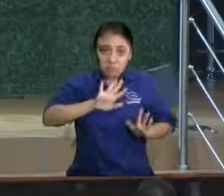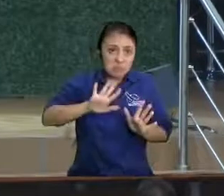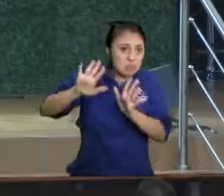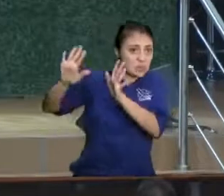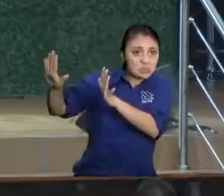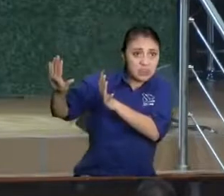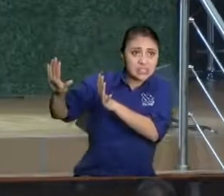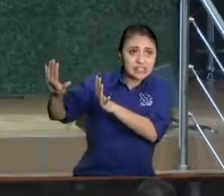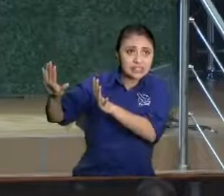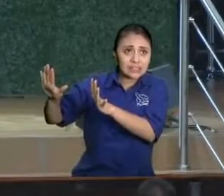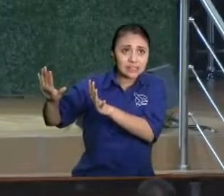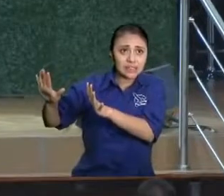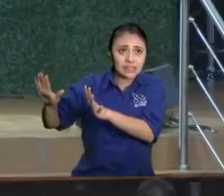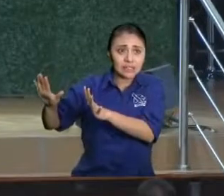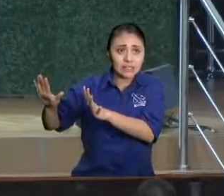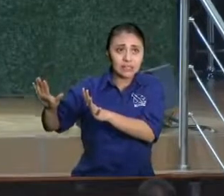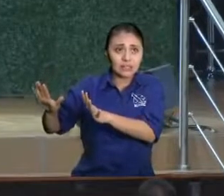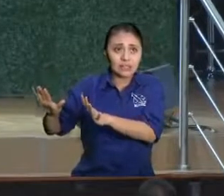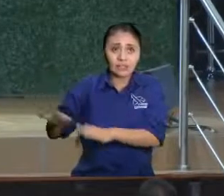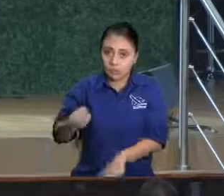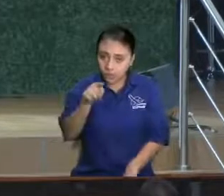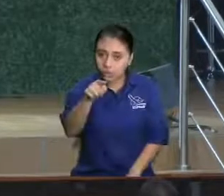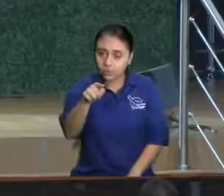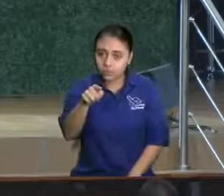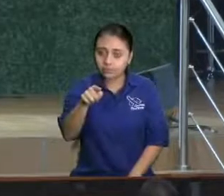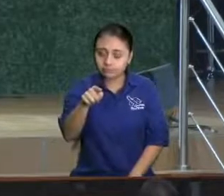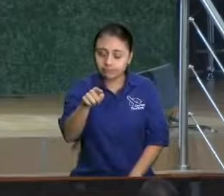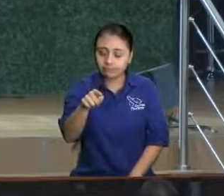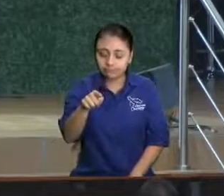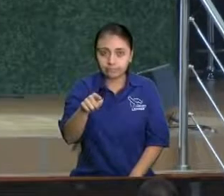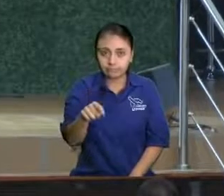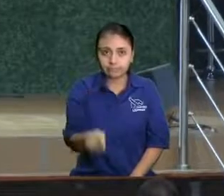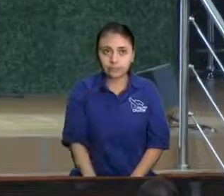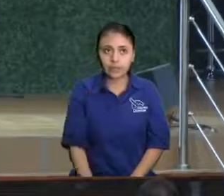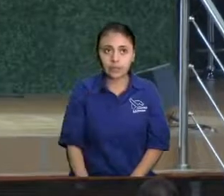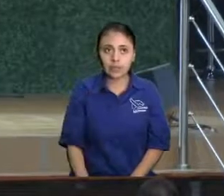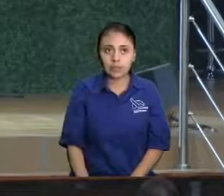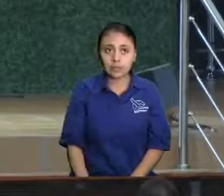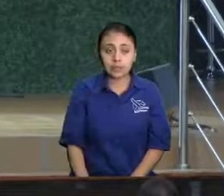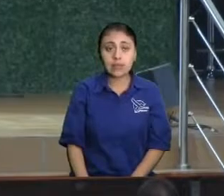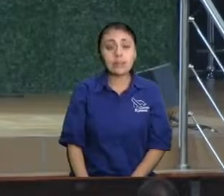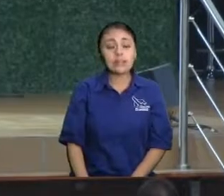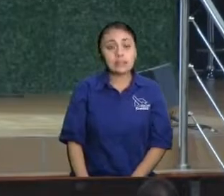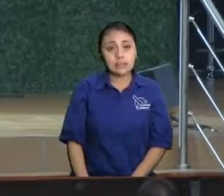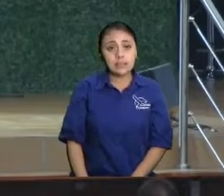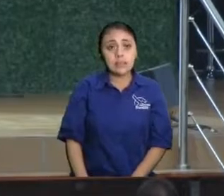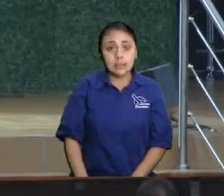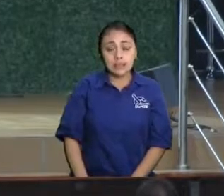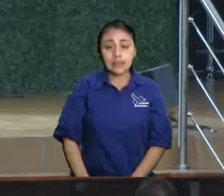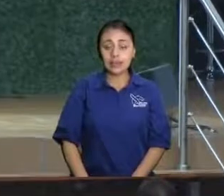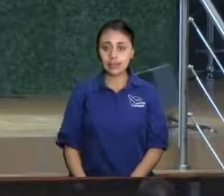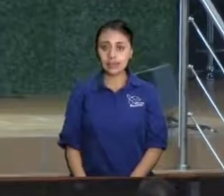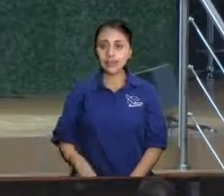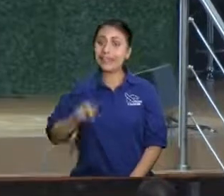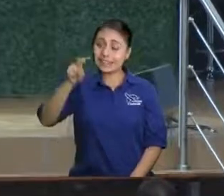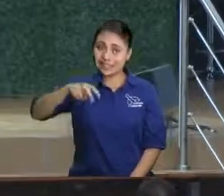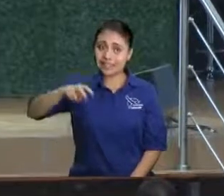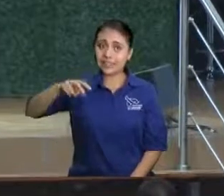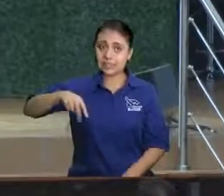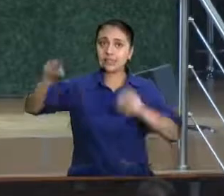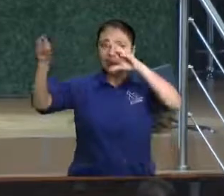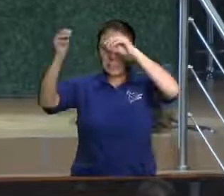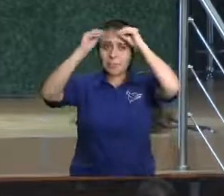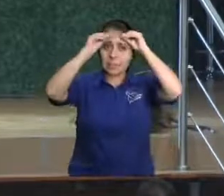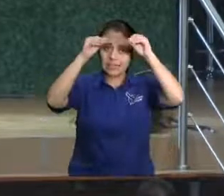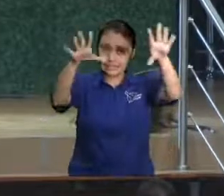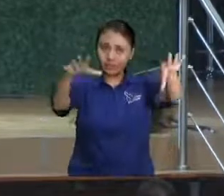ve al médico. Al médico de médicos. Ve a ministrarte. Y de entradita, no